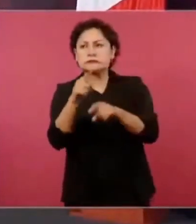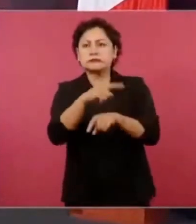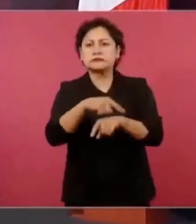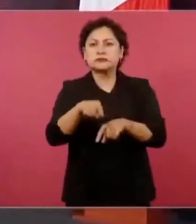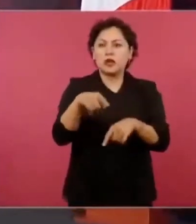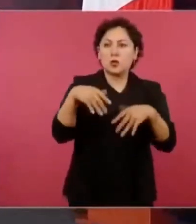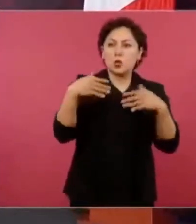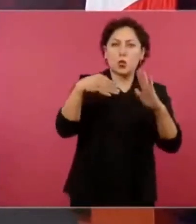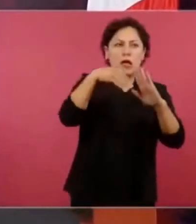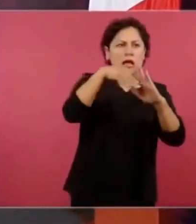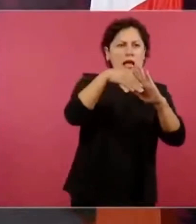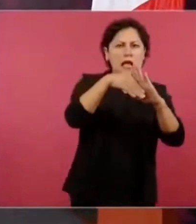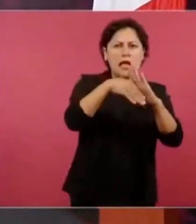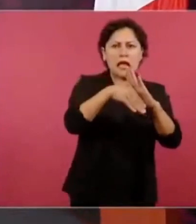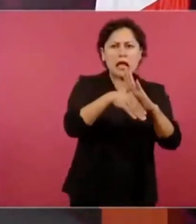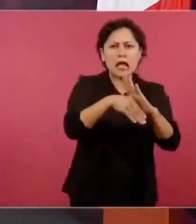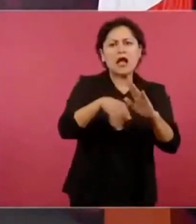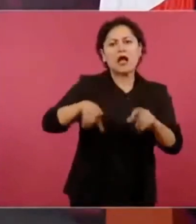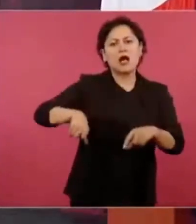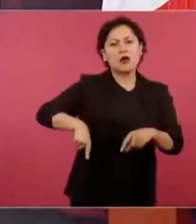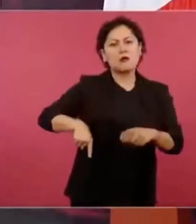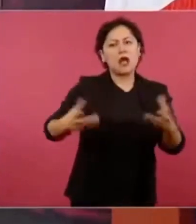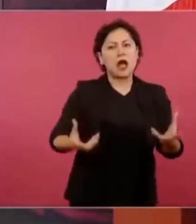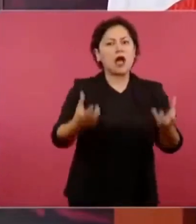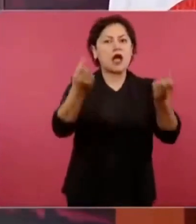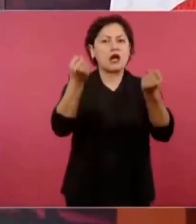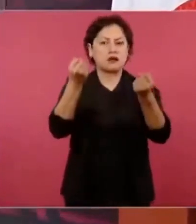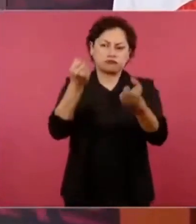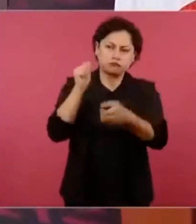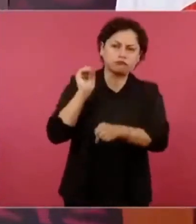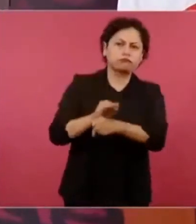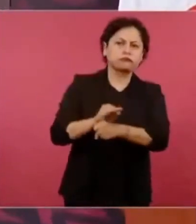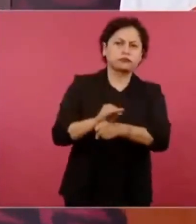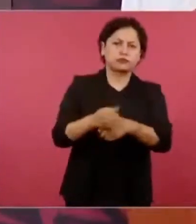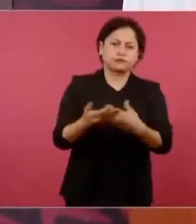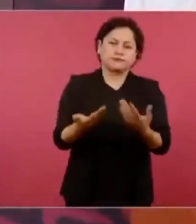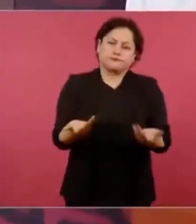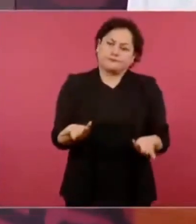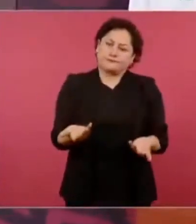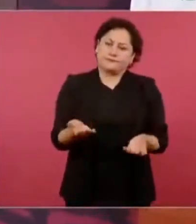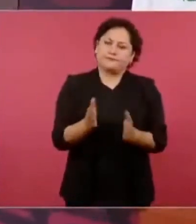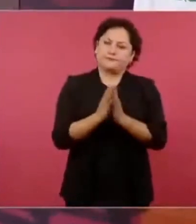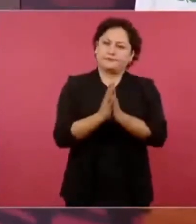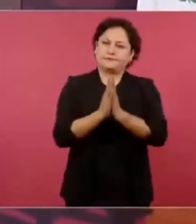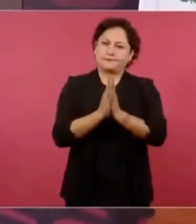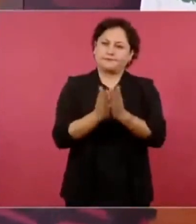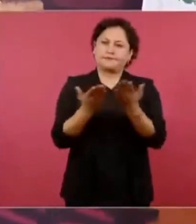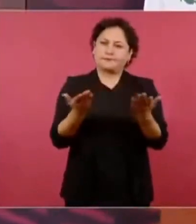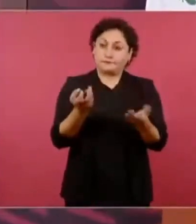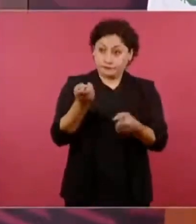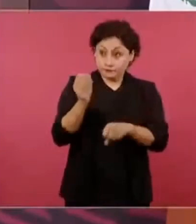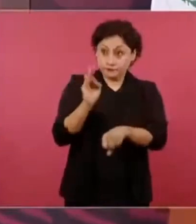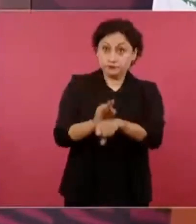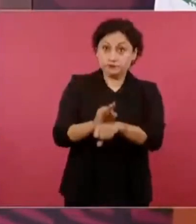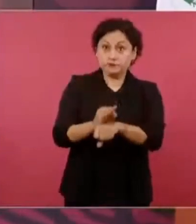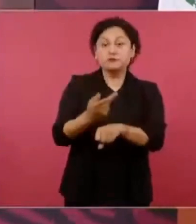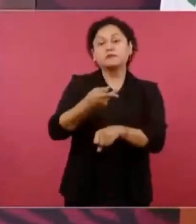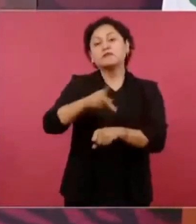pero no lo quieren para otras cosas, por ejemplo, para cumplir con su responsabilidad social.